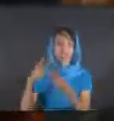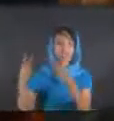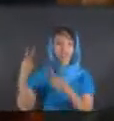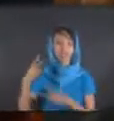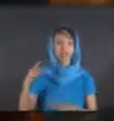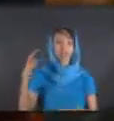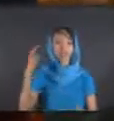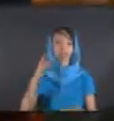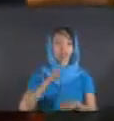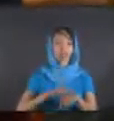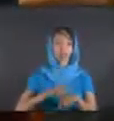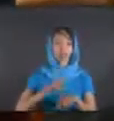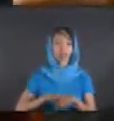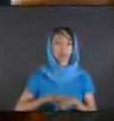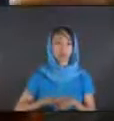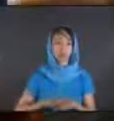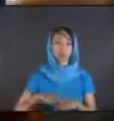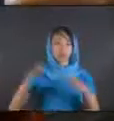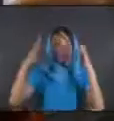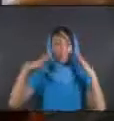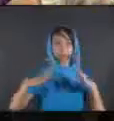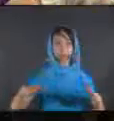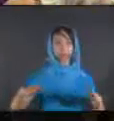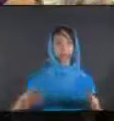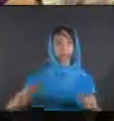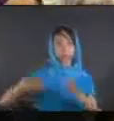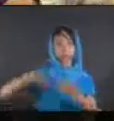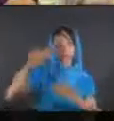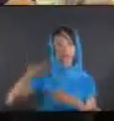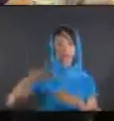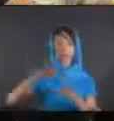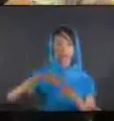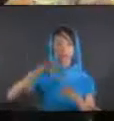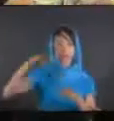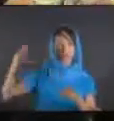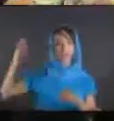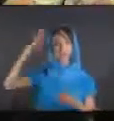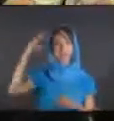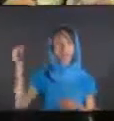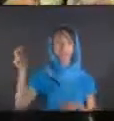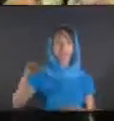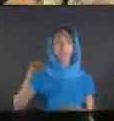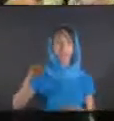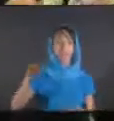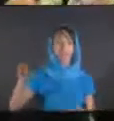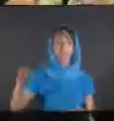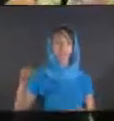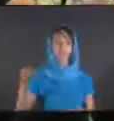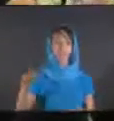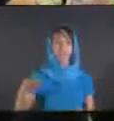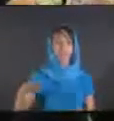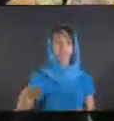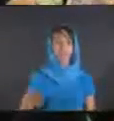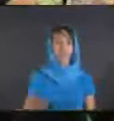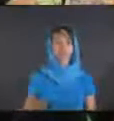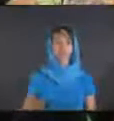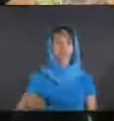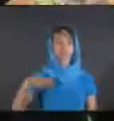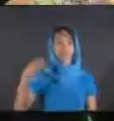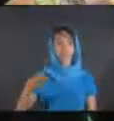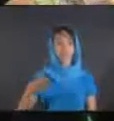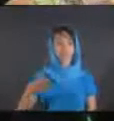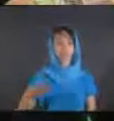responsabilidades, sabiendo que hay una esperanza, hay una administración de un reinicio para